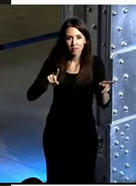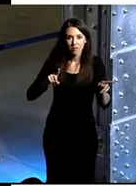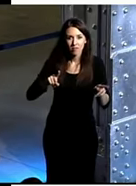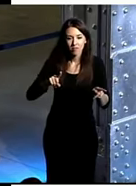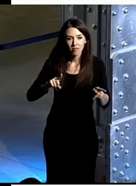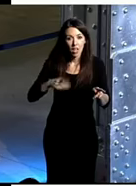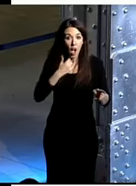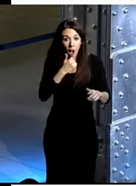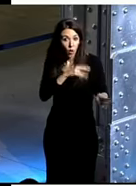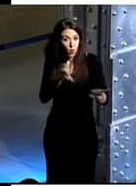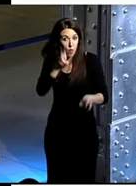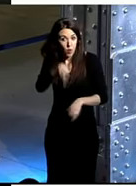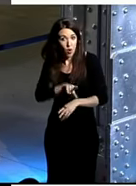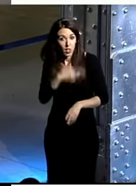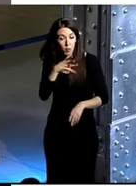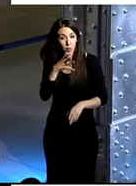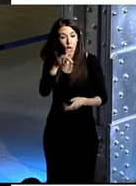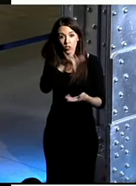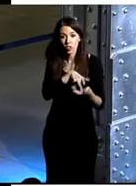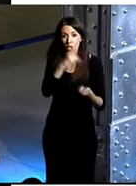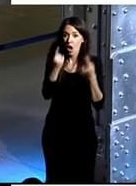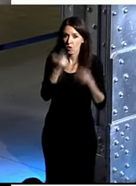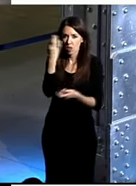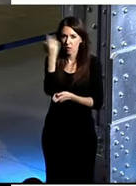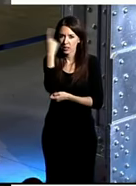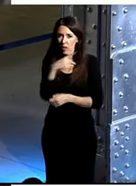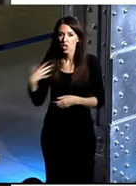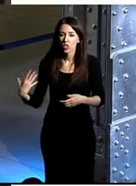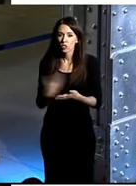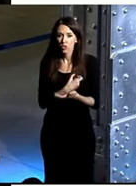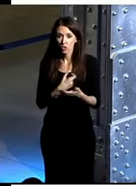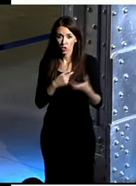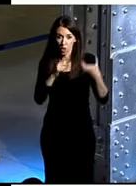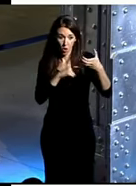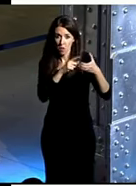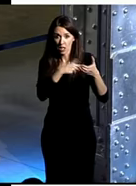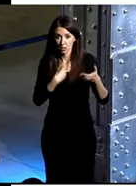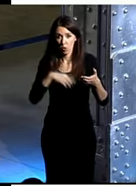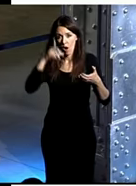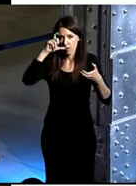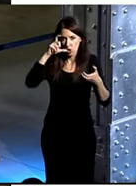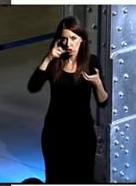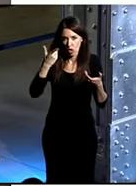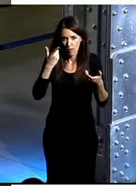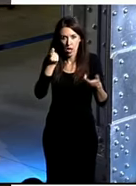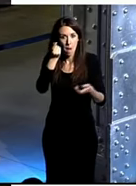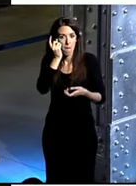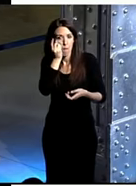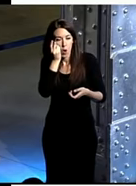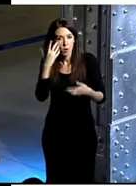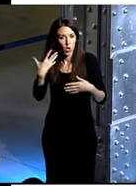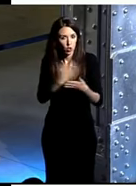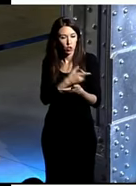que no es nada novedoso, ¿no? Porque por un lado uno tendría que saber que todo dispositivo técnico, la fotografía en un aparato, acuérdense,